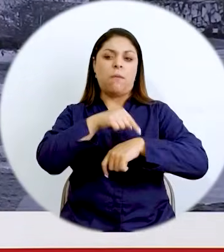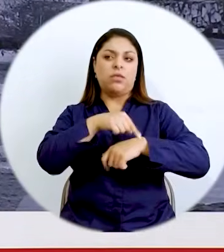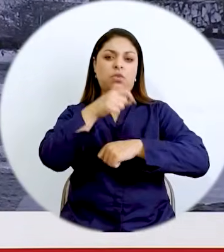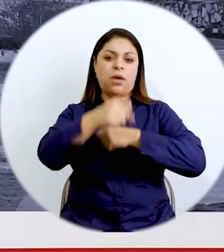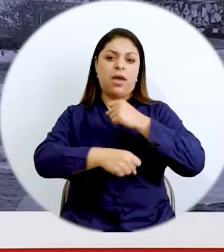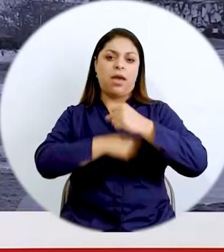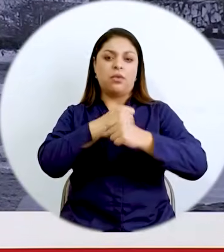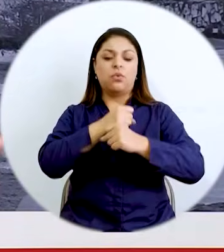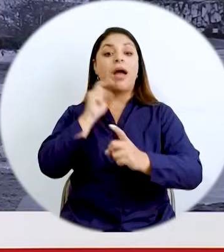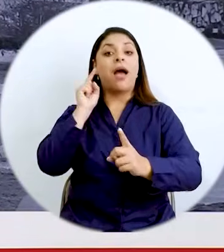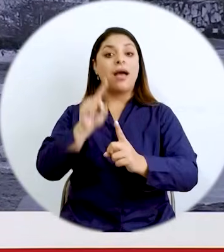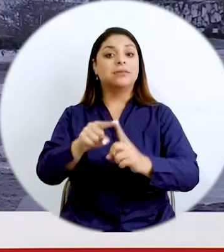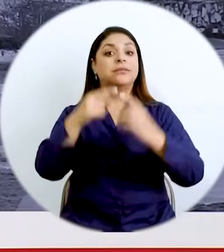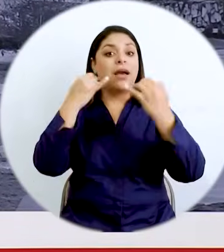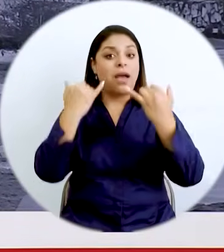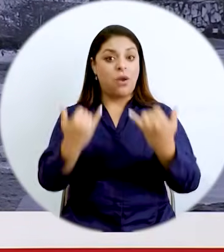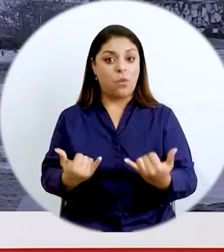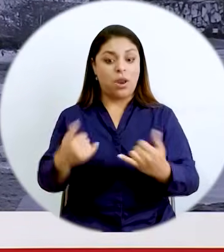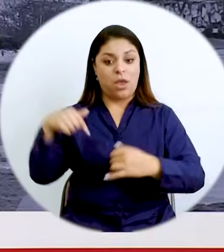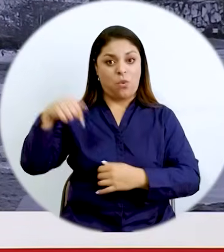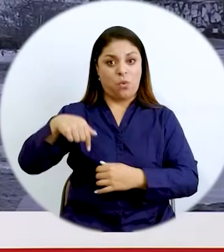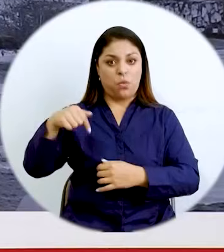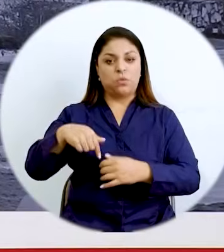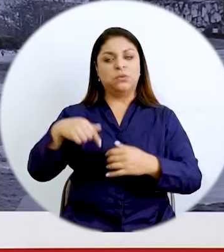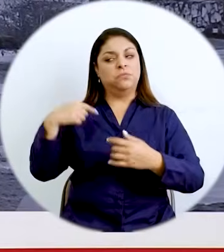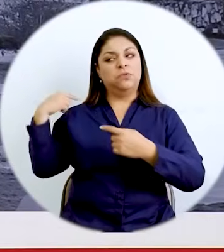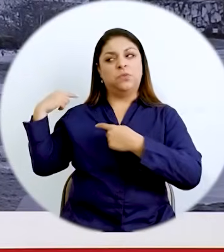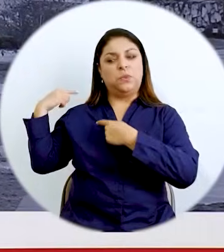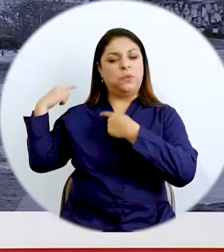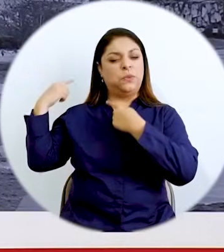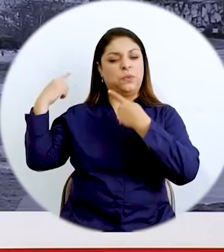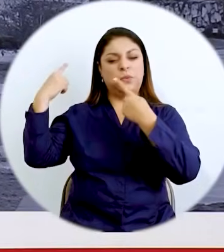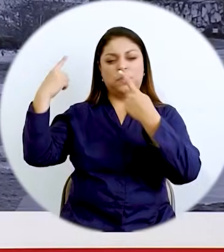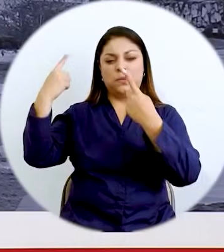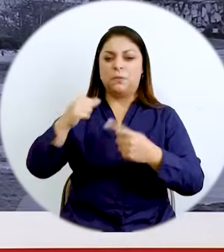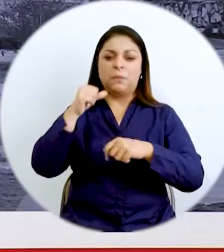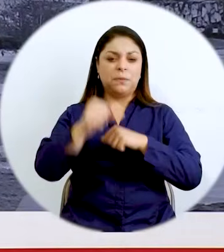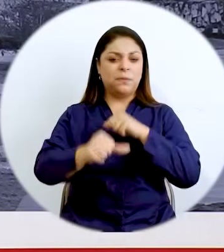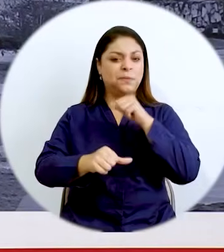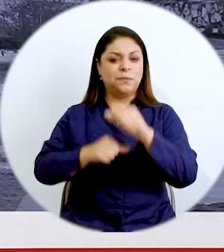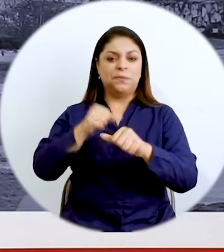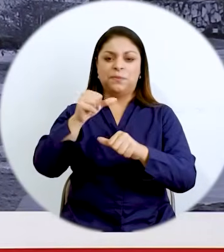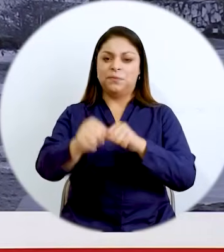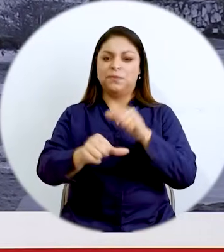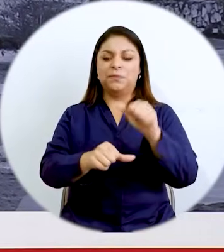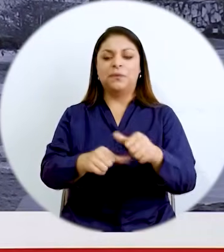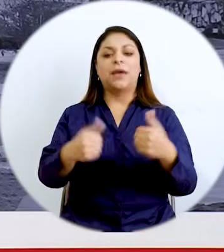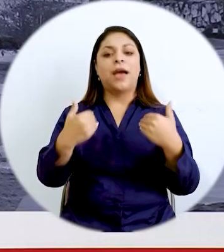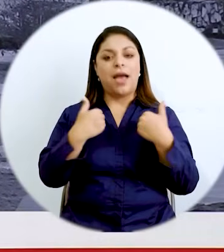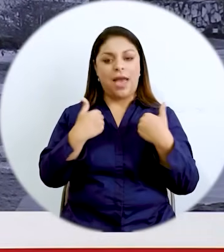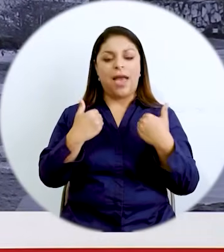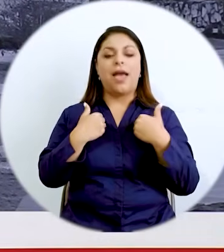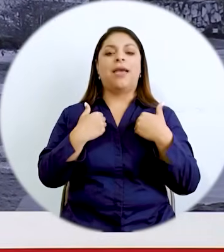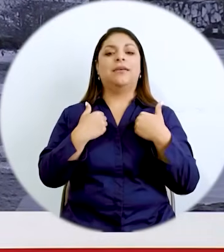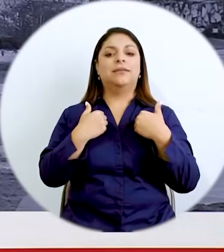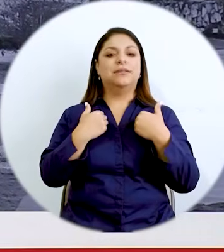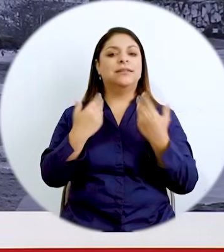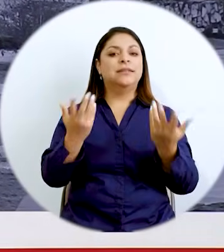que estuviéramos, hasta que hoy día, después de muchísimo esfuerzo, podemos contar